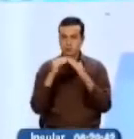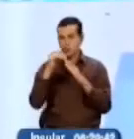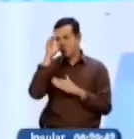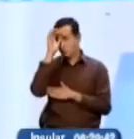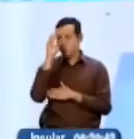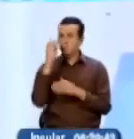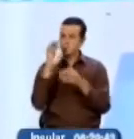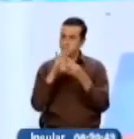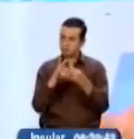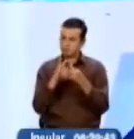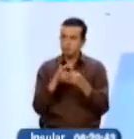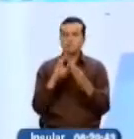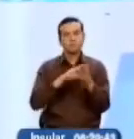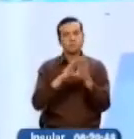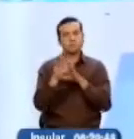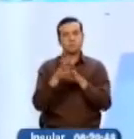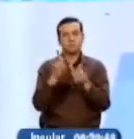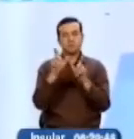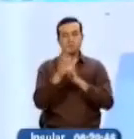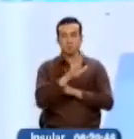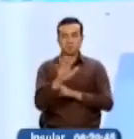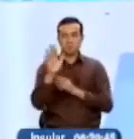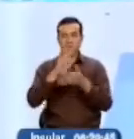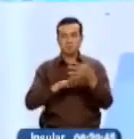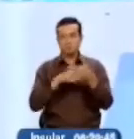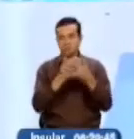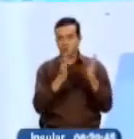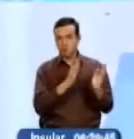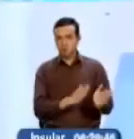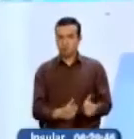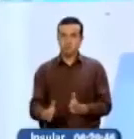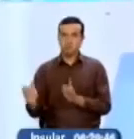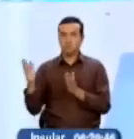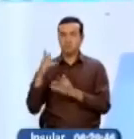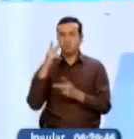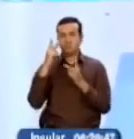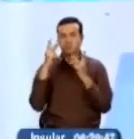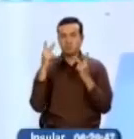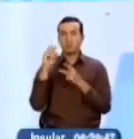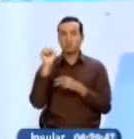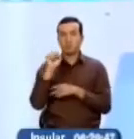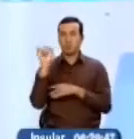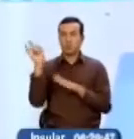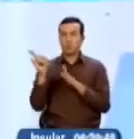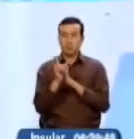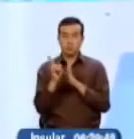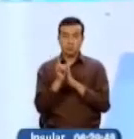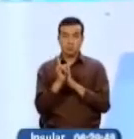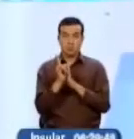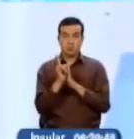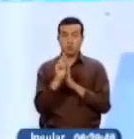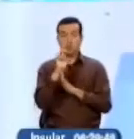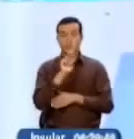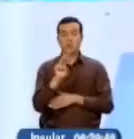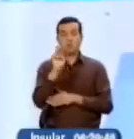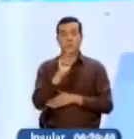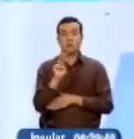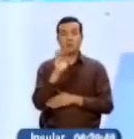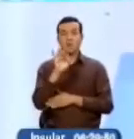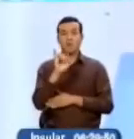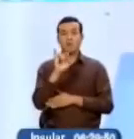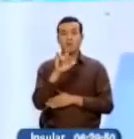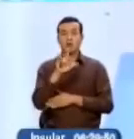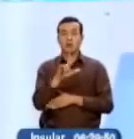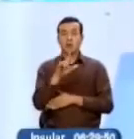y yo invito a la ciudadanía en la programación la pueden bajar del www fil